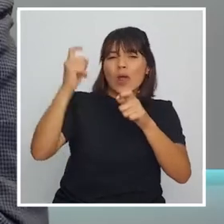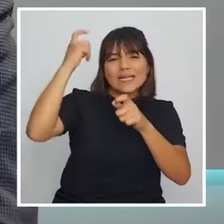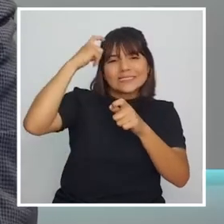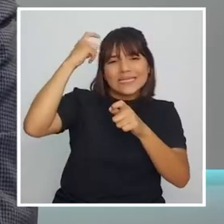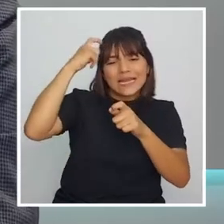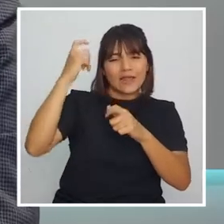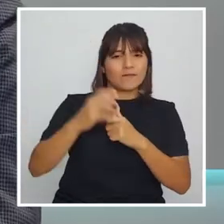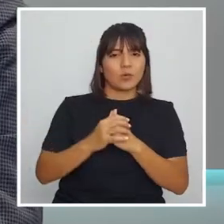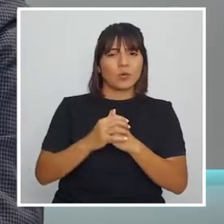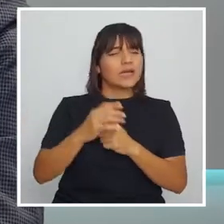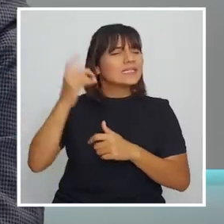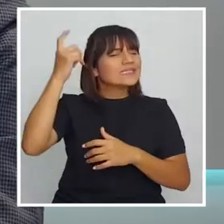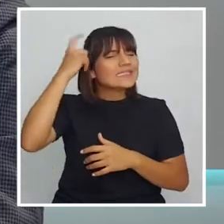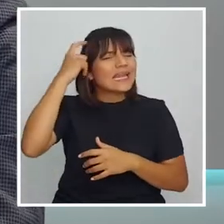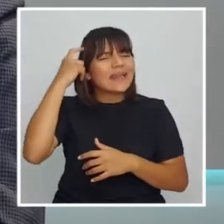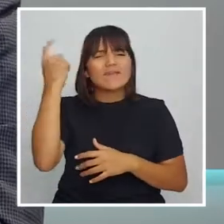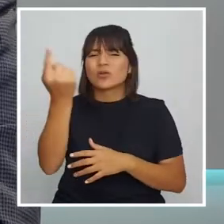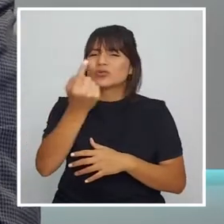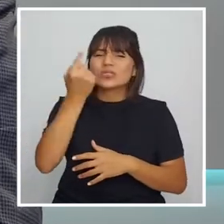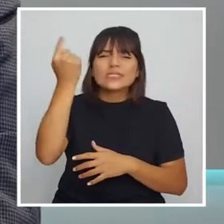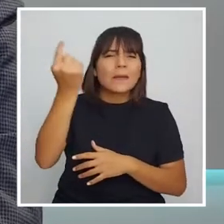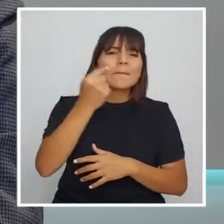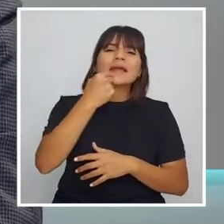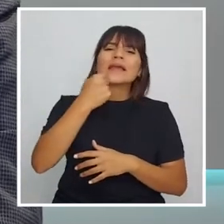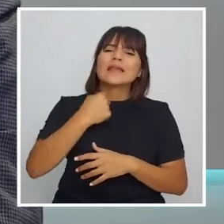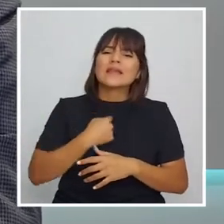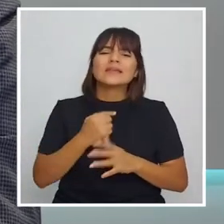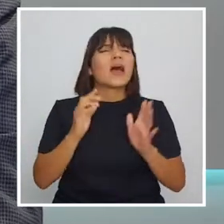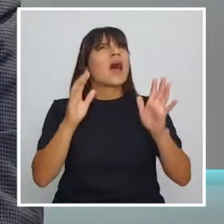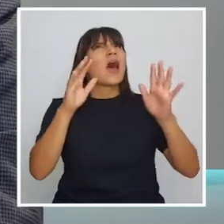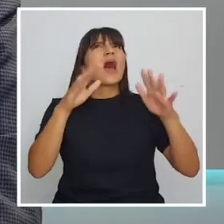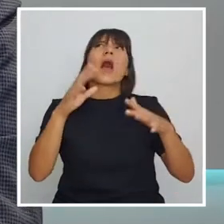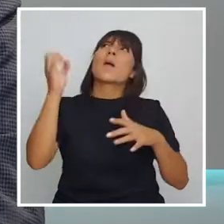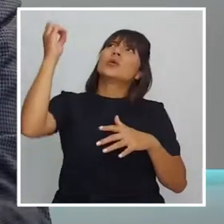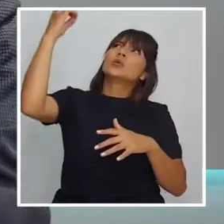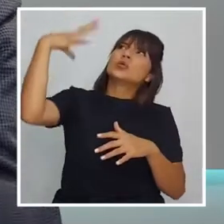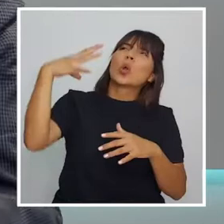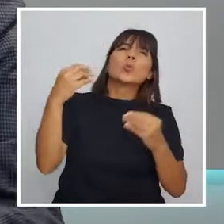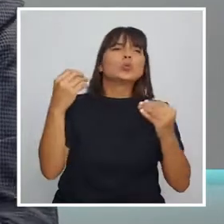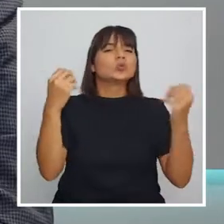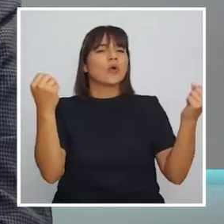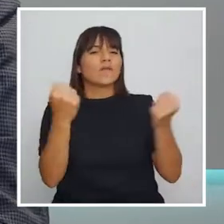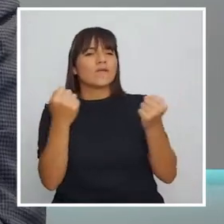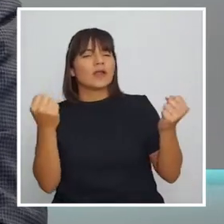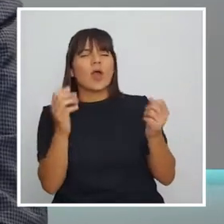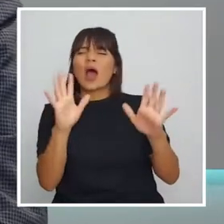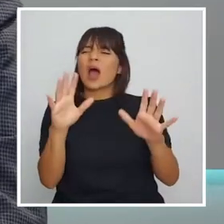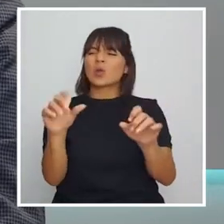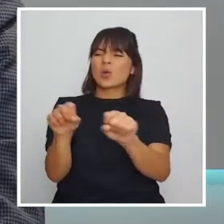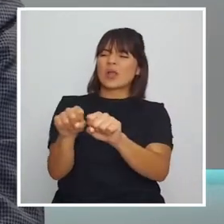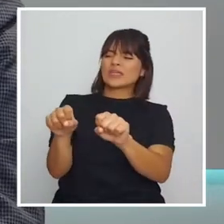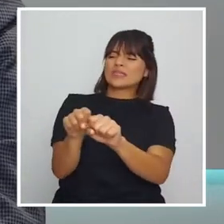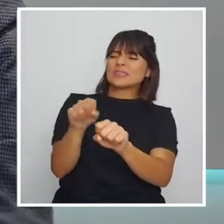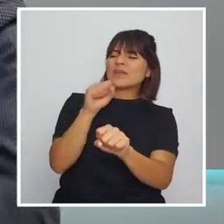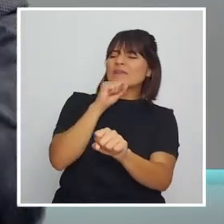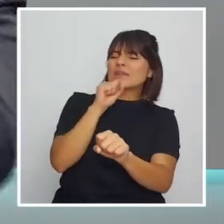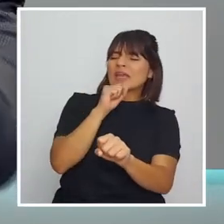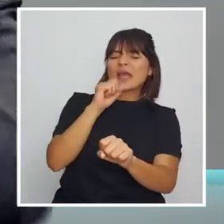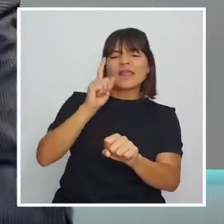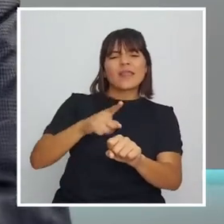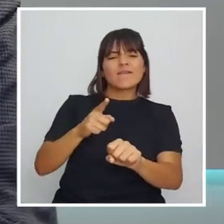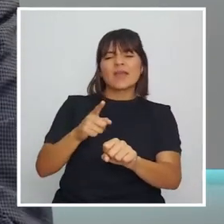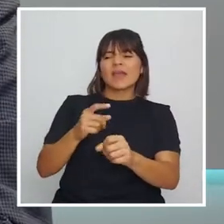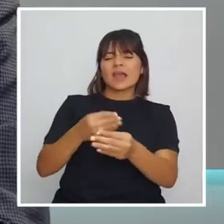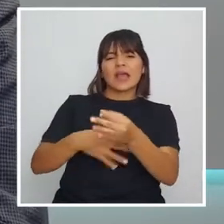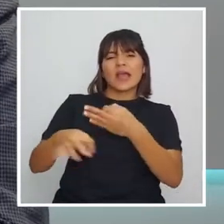el cerebro siempre nos va a dar instrucciones de que está haciendo mucho sol, mucho frío, Andrés. No, las tenis están un poco gastadillas, hay que cambiarlas.